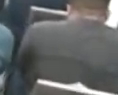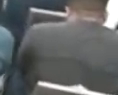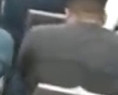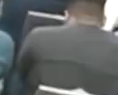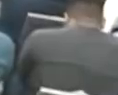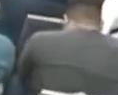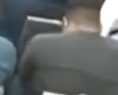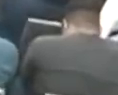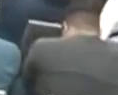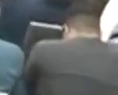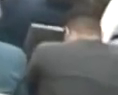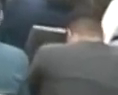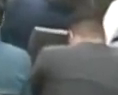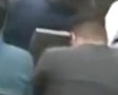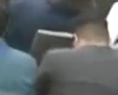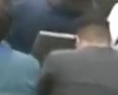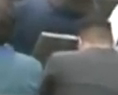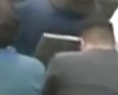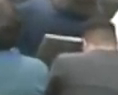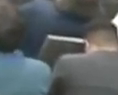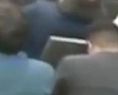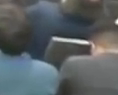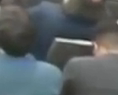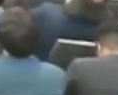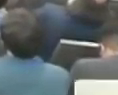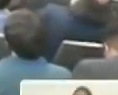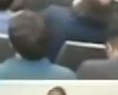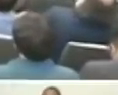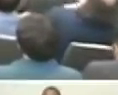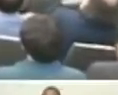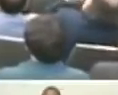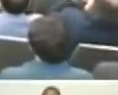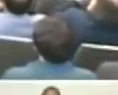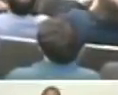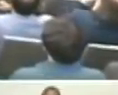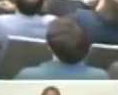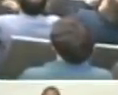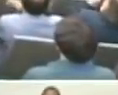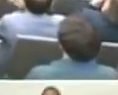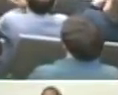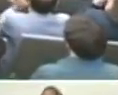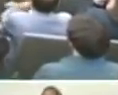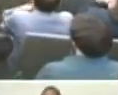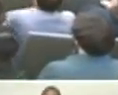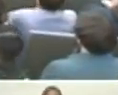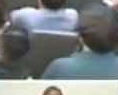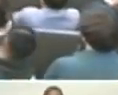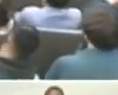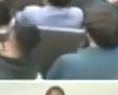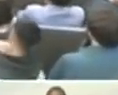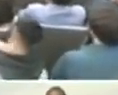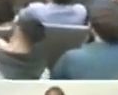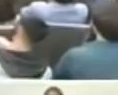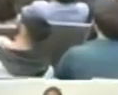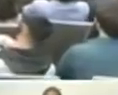Sin comentarios. No comen. Ahí donde están sentados ustedes, estuvieron sentados ellos.